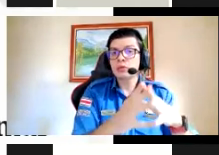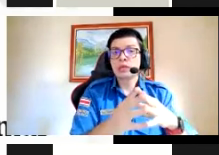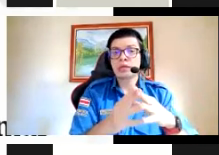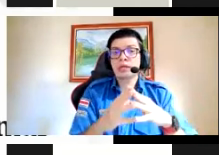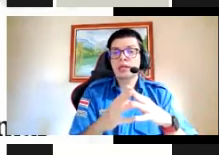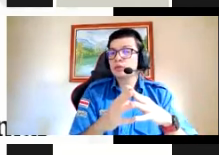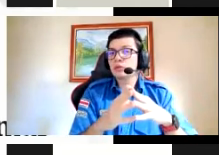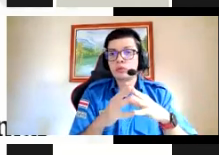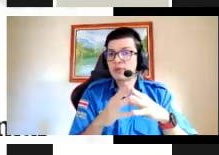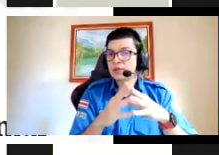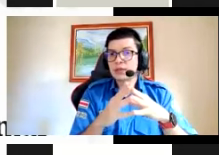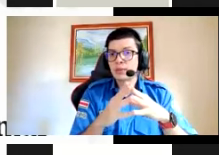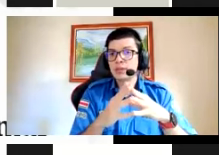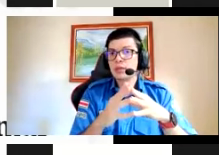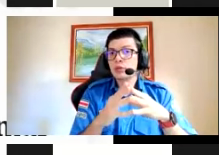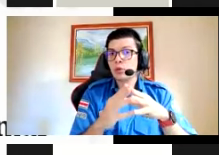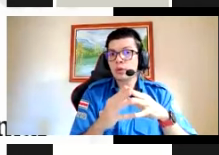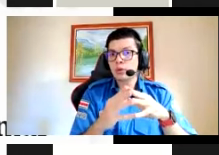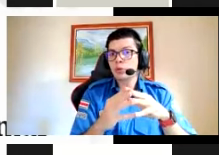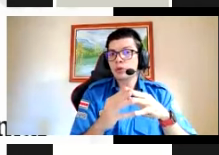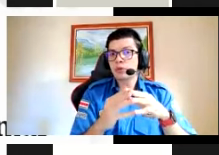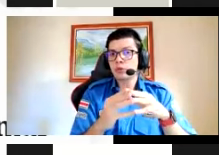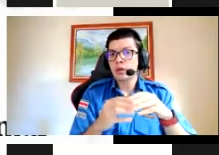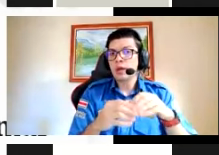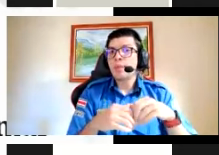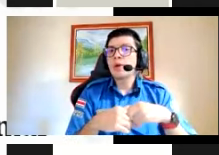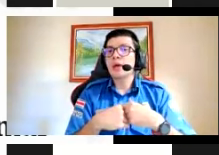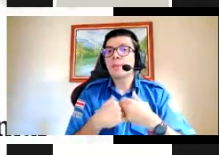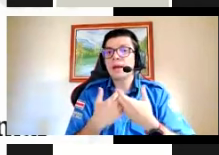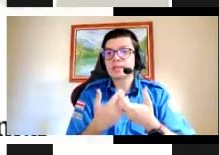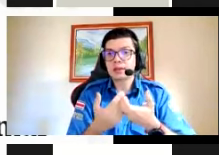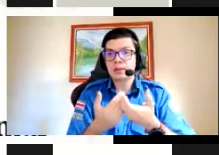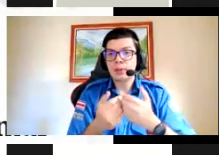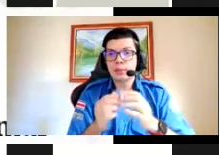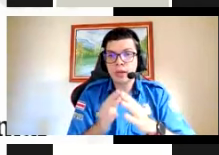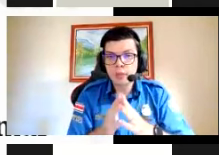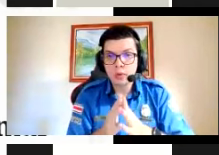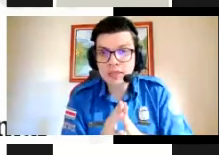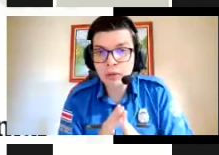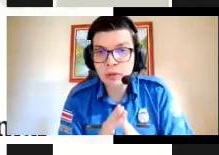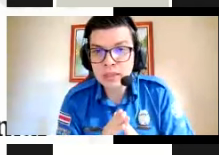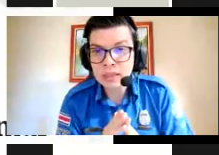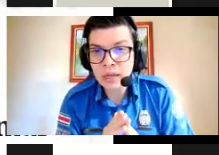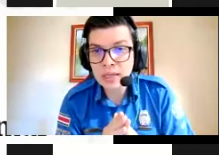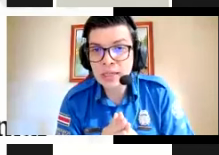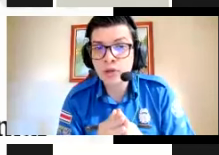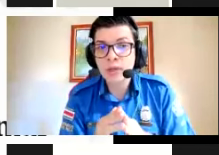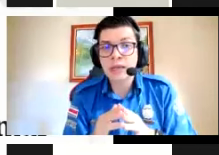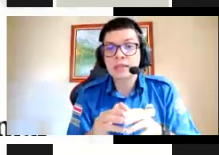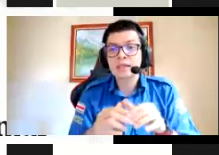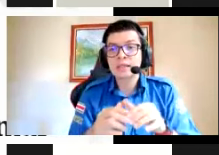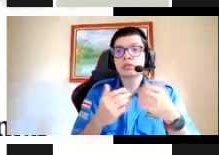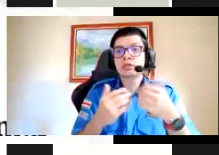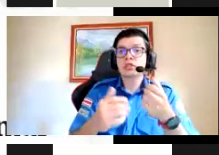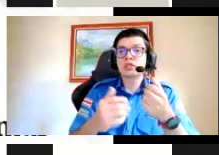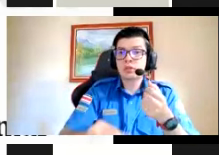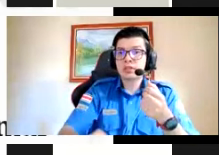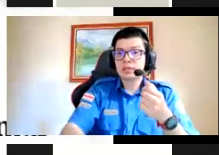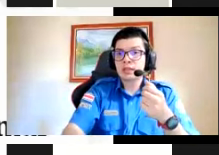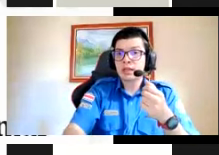de seguridad en eso, definitivamente no hubiera ocurrido. Pero ¿qué pasa? Vean, por ejemplo, esta noticia es del 2015,